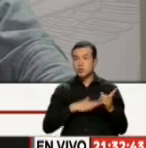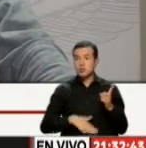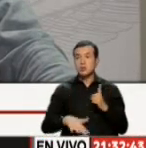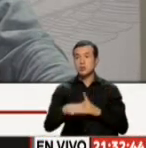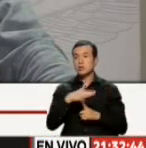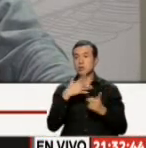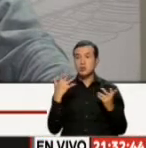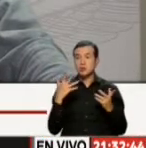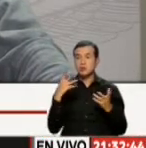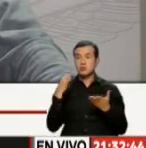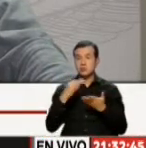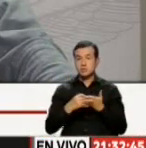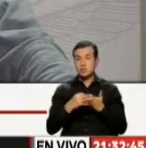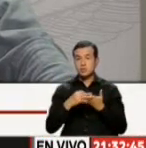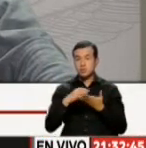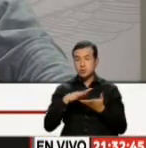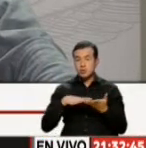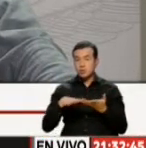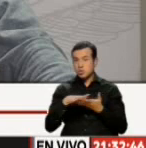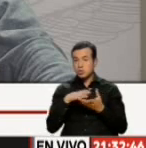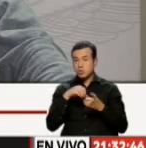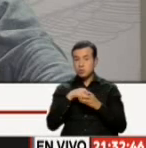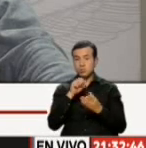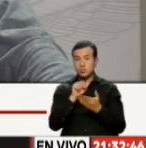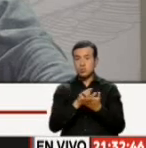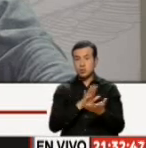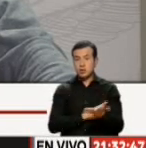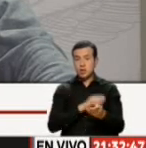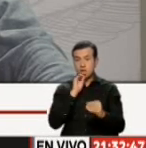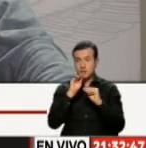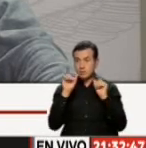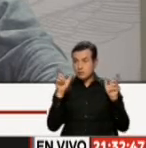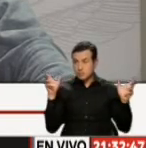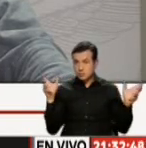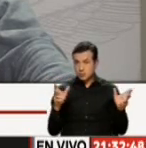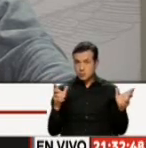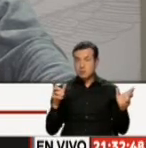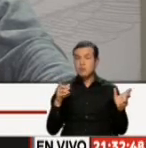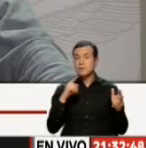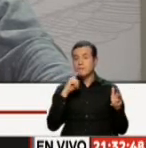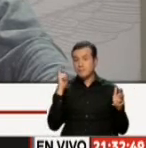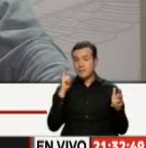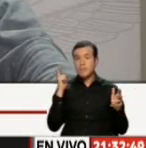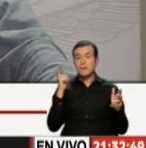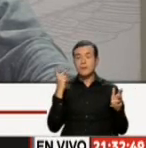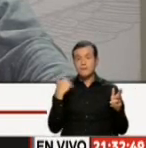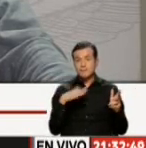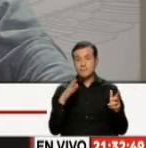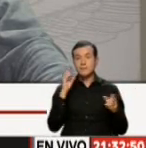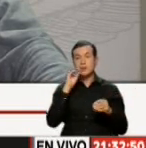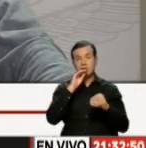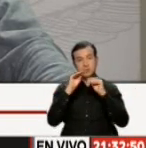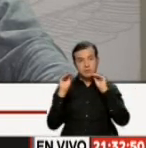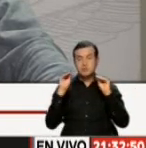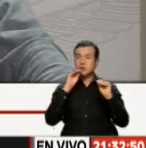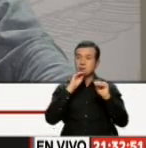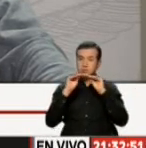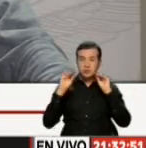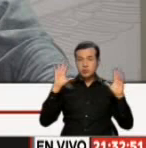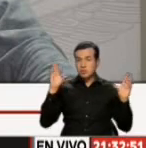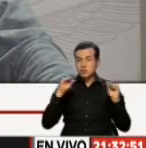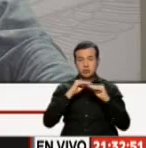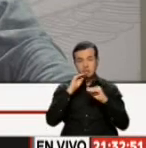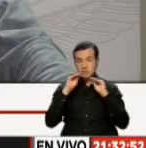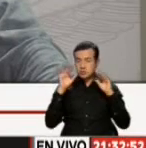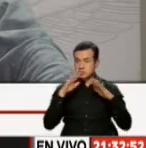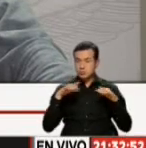territorio, en la zona de influencia del proyecto, y que se debe dar suficiente aviso y comunicación